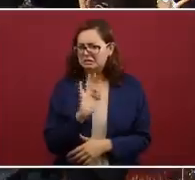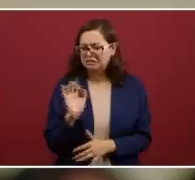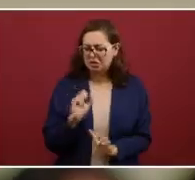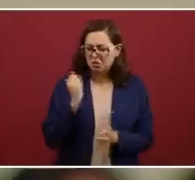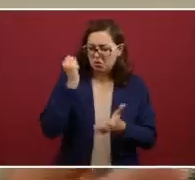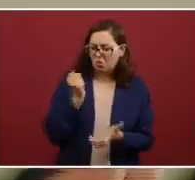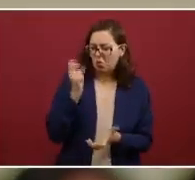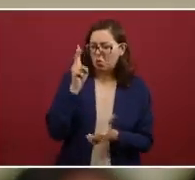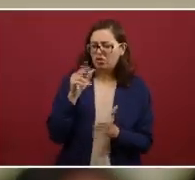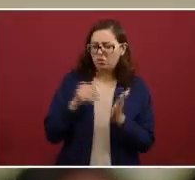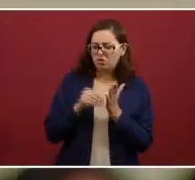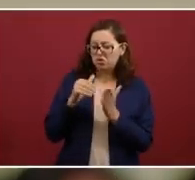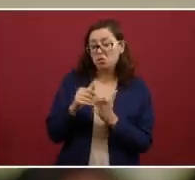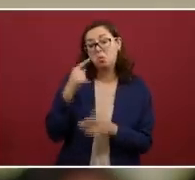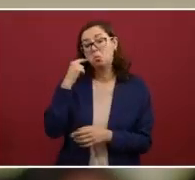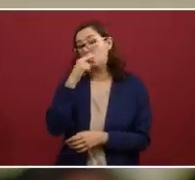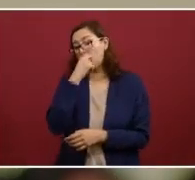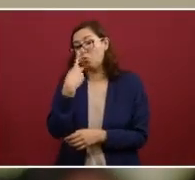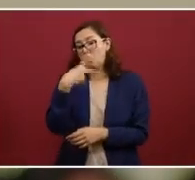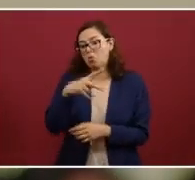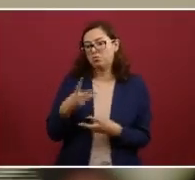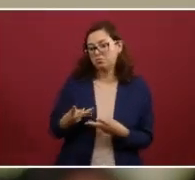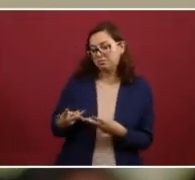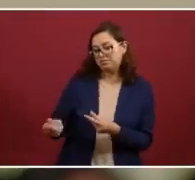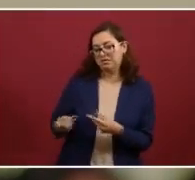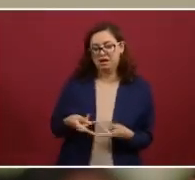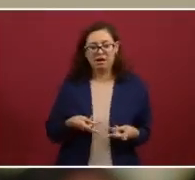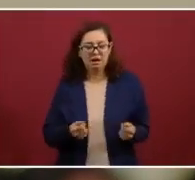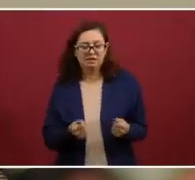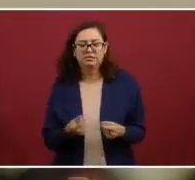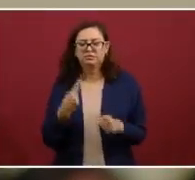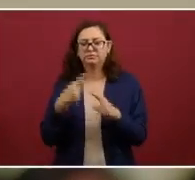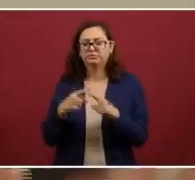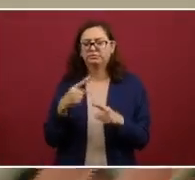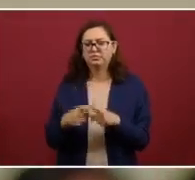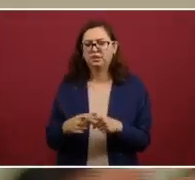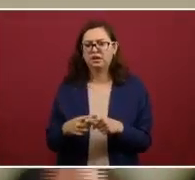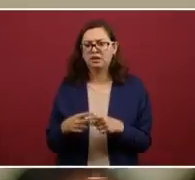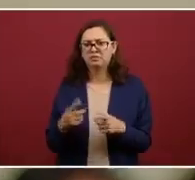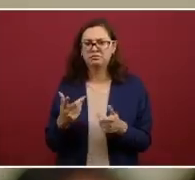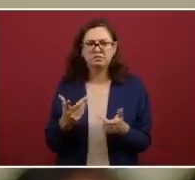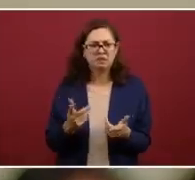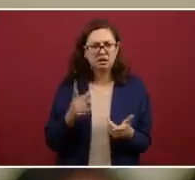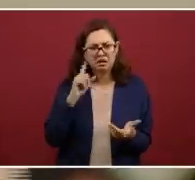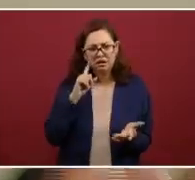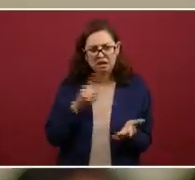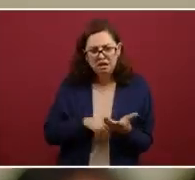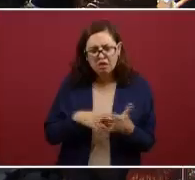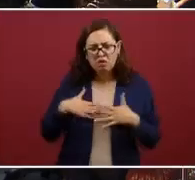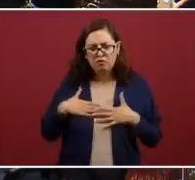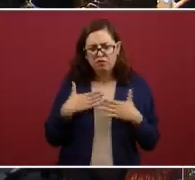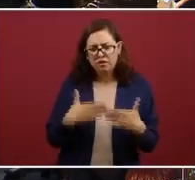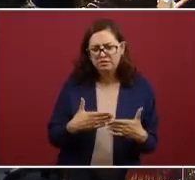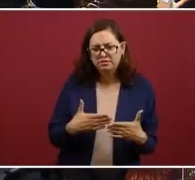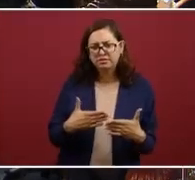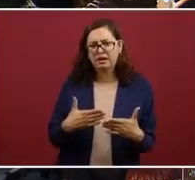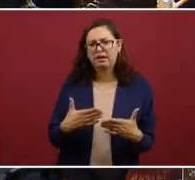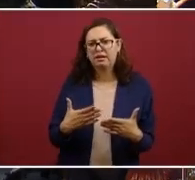el punto que dice que van a decidir también en base a la credibilidad y a la